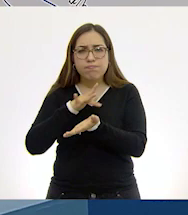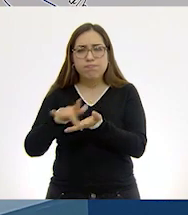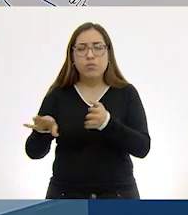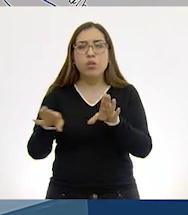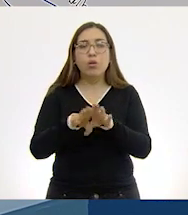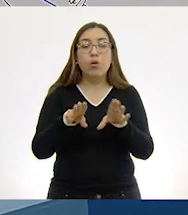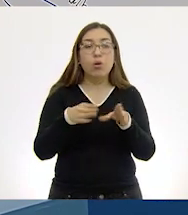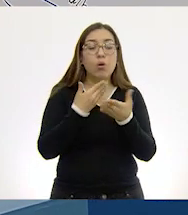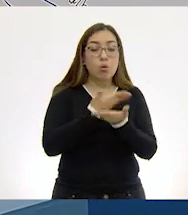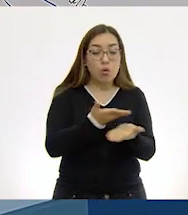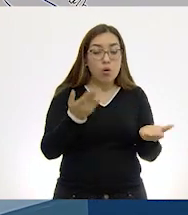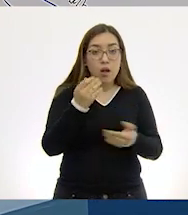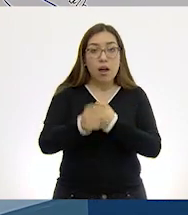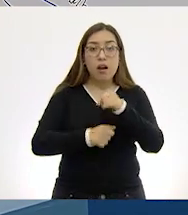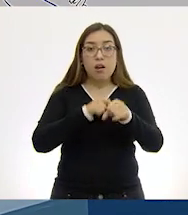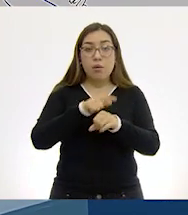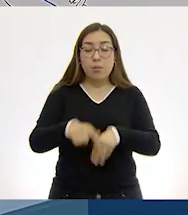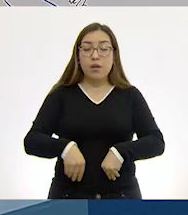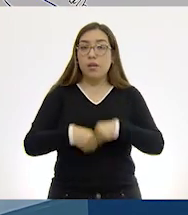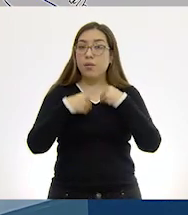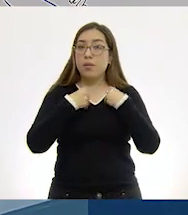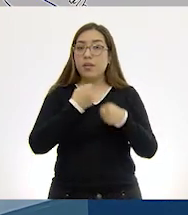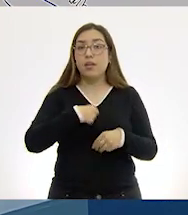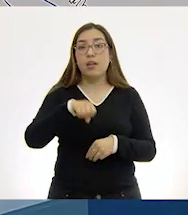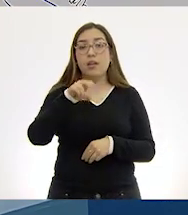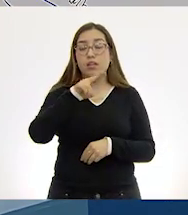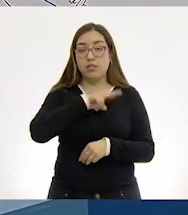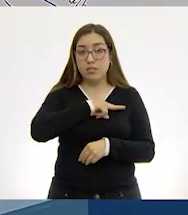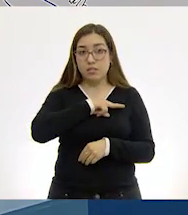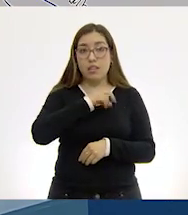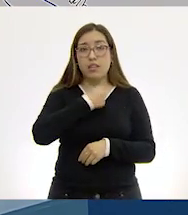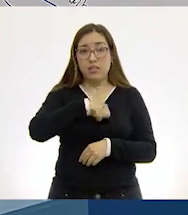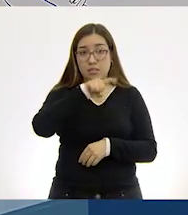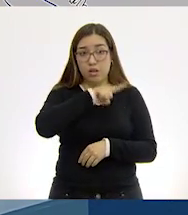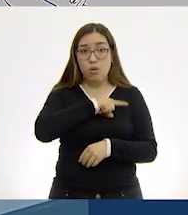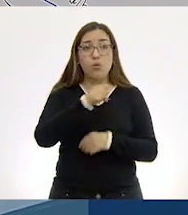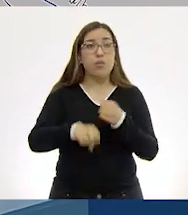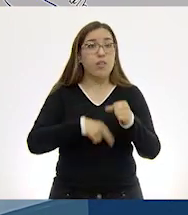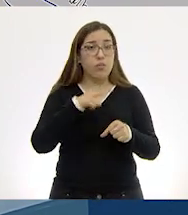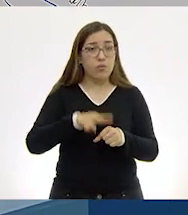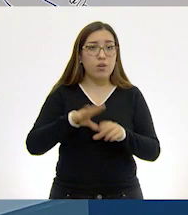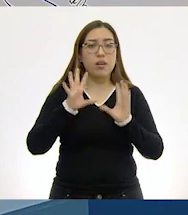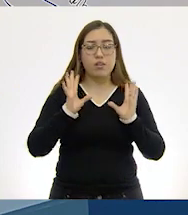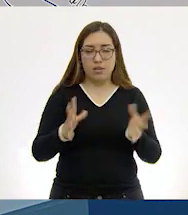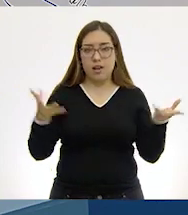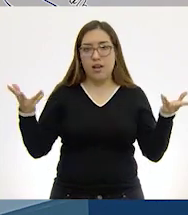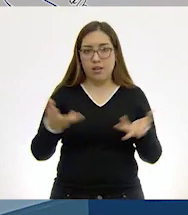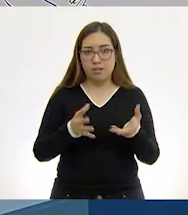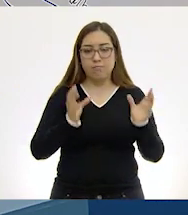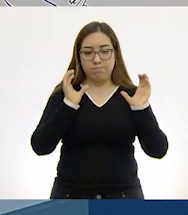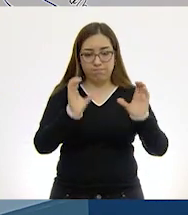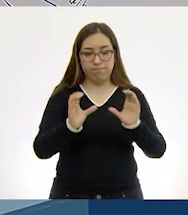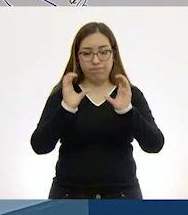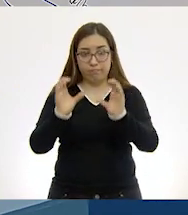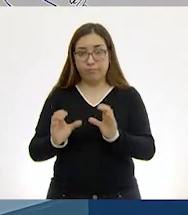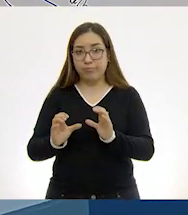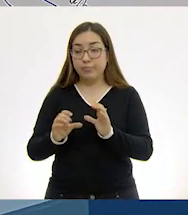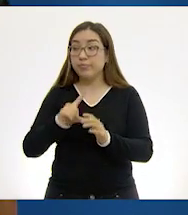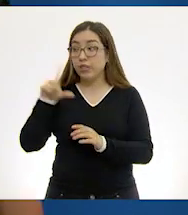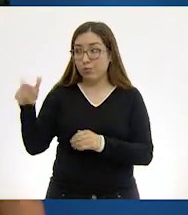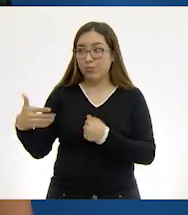biodiversidad no se pierda de forma tan acelerada. México ya realiza varias acciones, Pero eso lo veremos en la siguiente